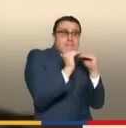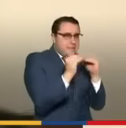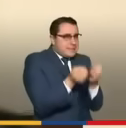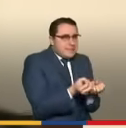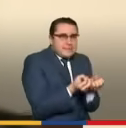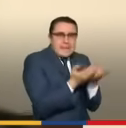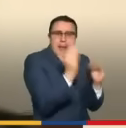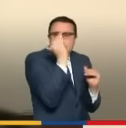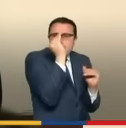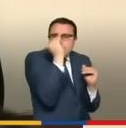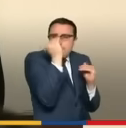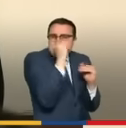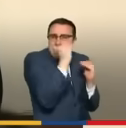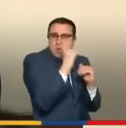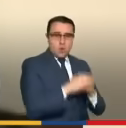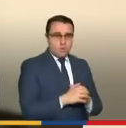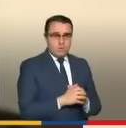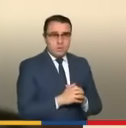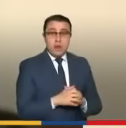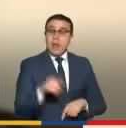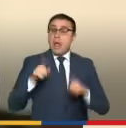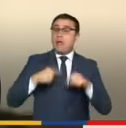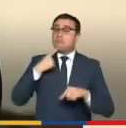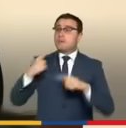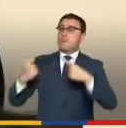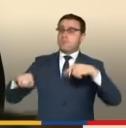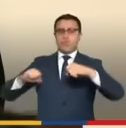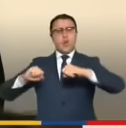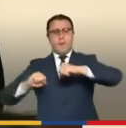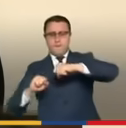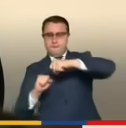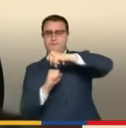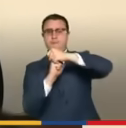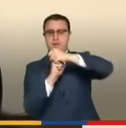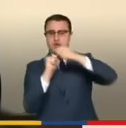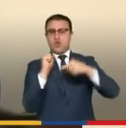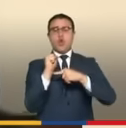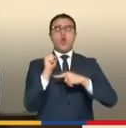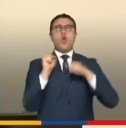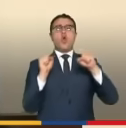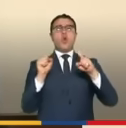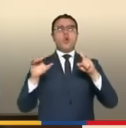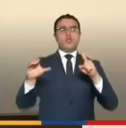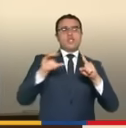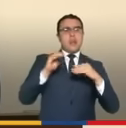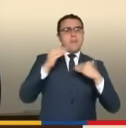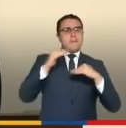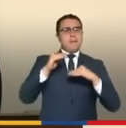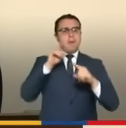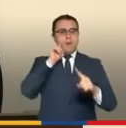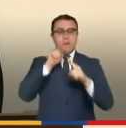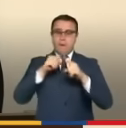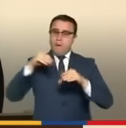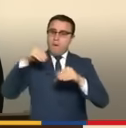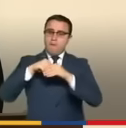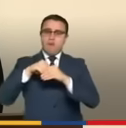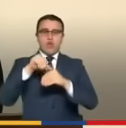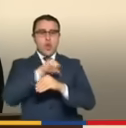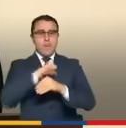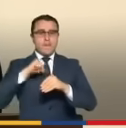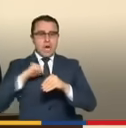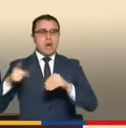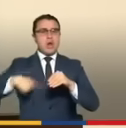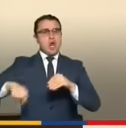Verán ustedes la discusión, ¿no? Que pongamos el pilar en un salario mínimo para que los fondos privados puedan actuar